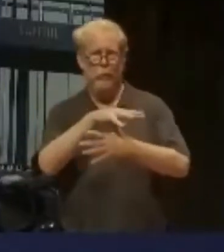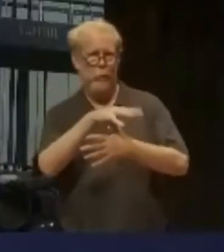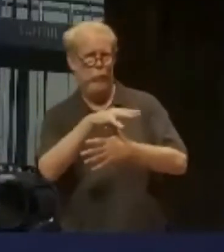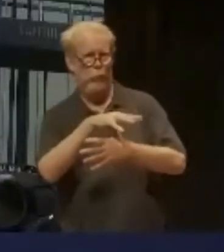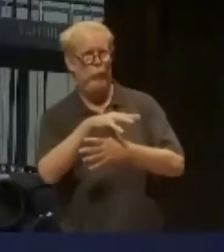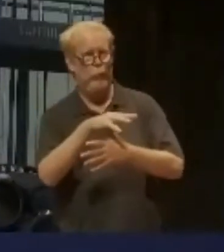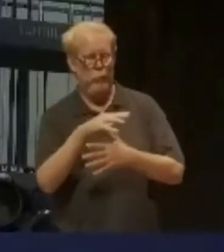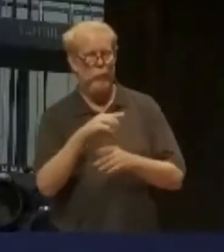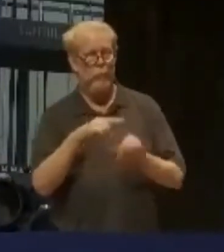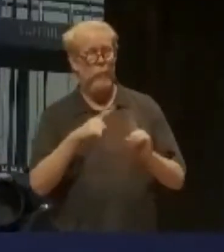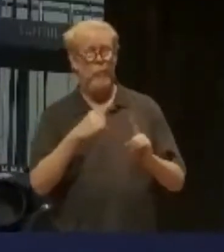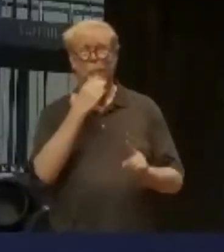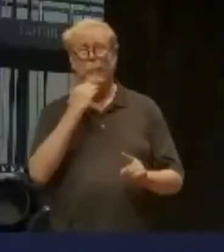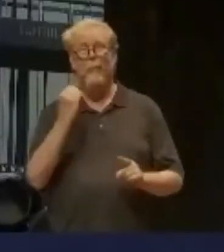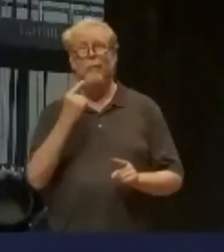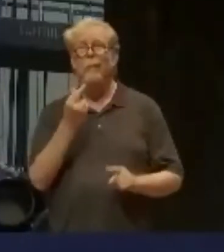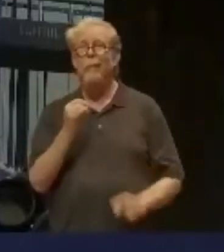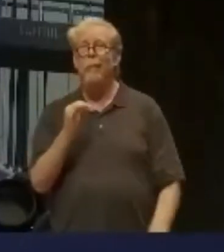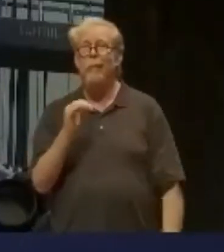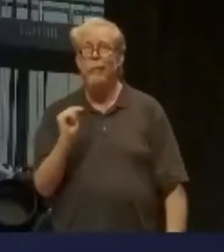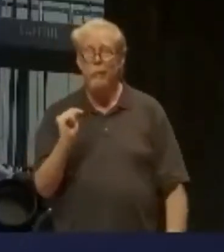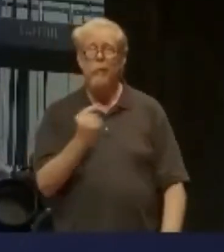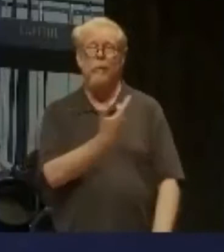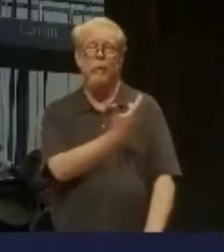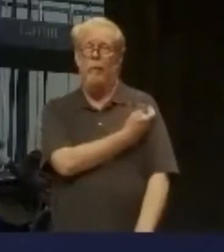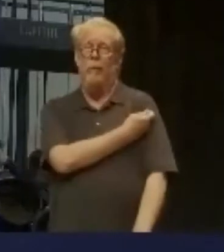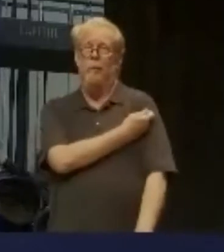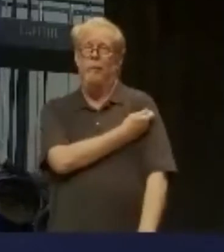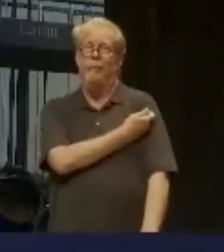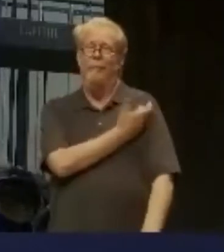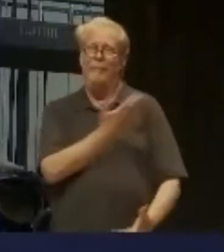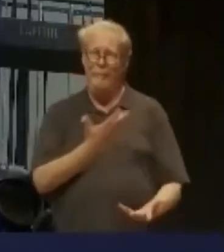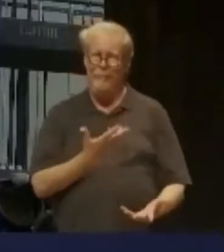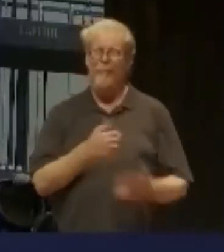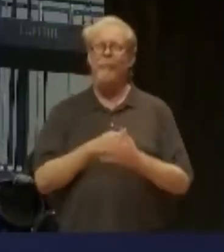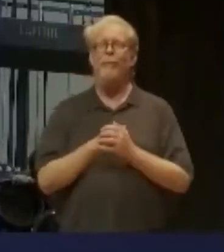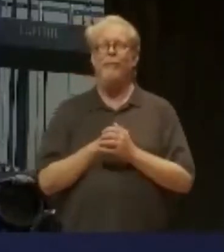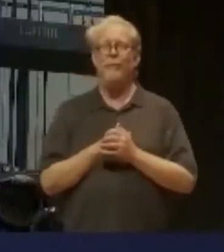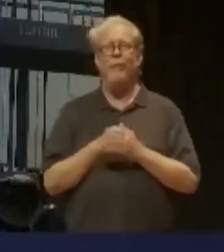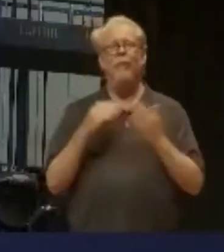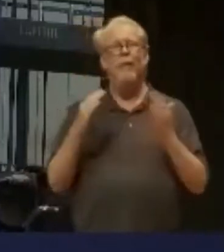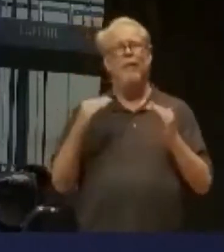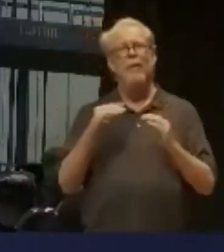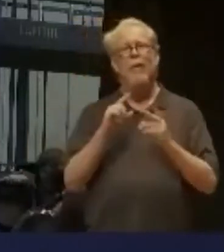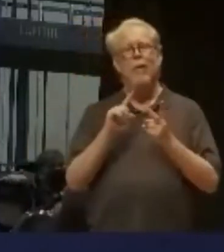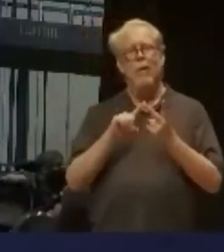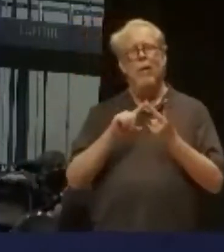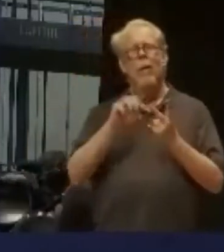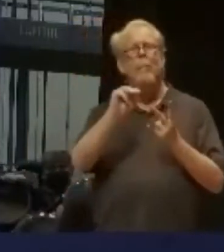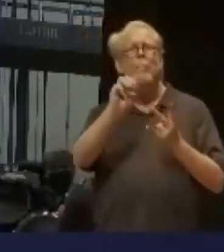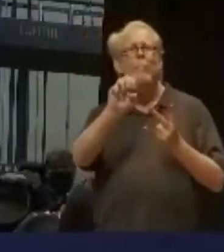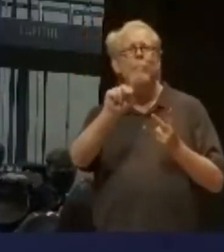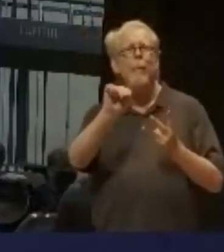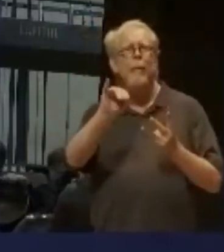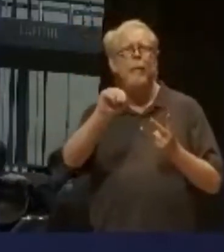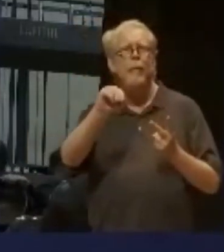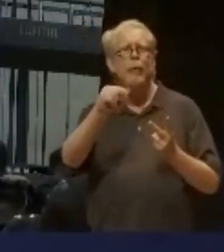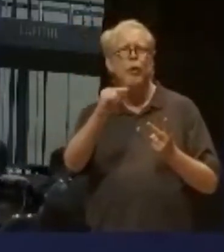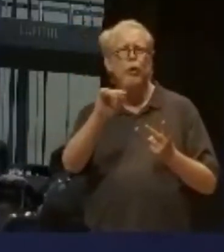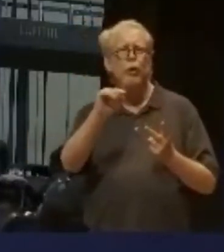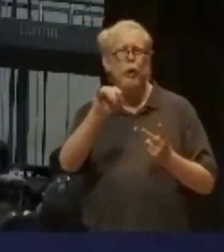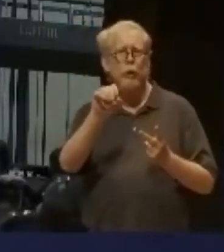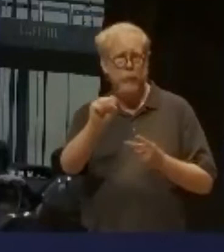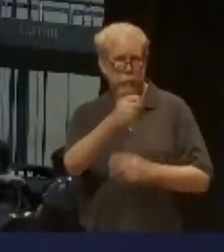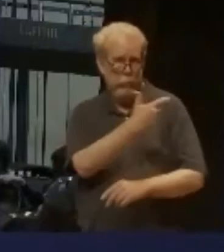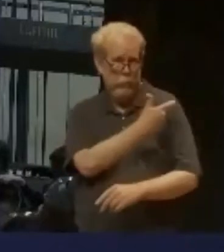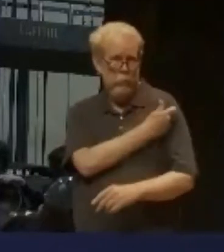graduandos, ¿no? Y este es uno de los mejores regalos que le podemos dar a nuestros hijos, el vacunarlos en este momento. Y también le vamos a dar